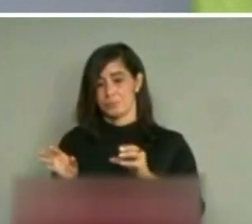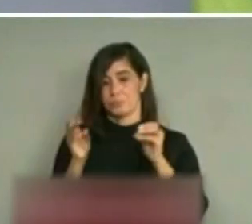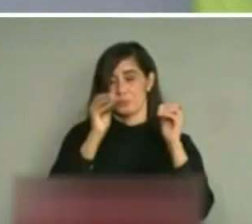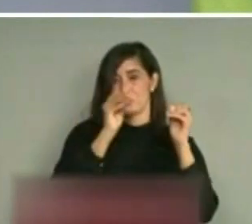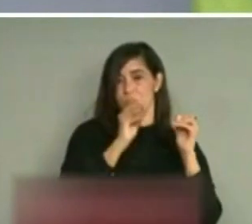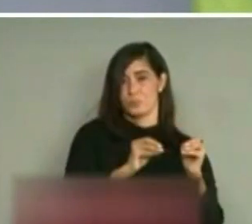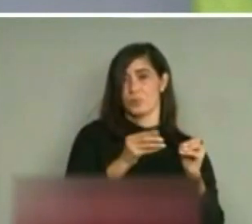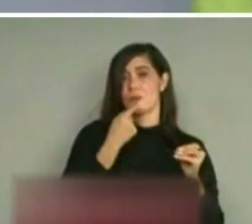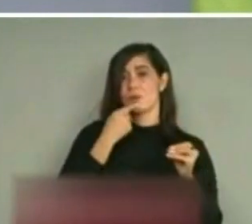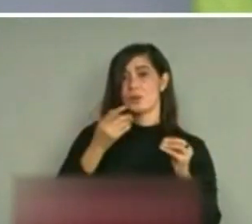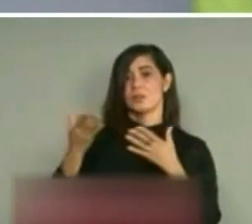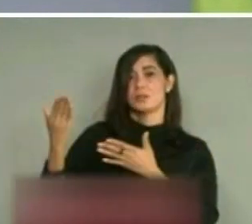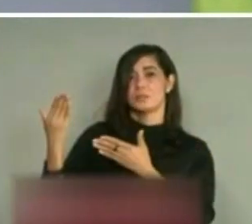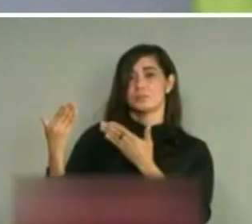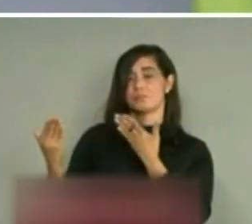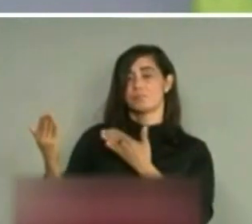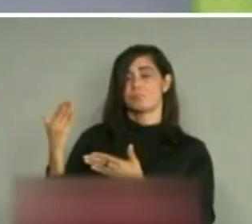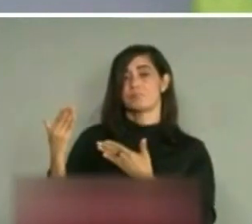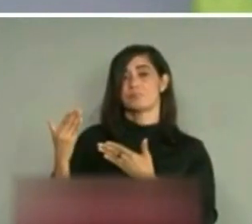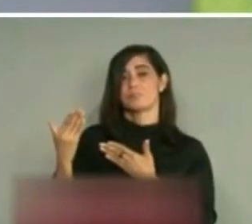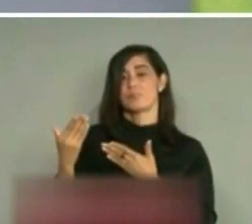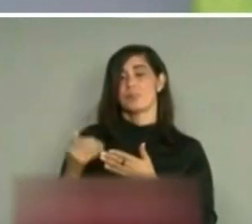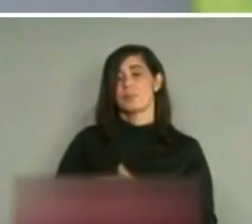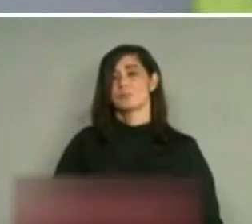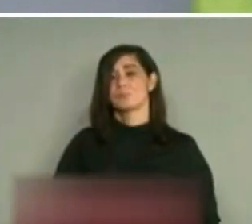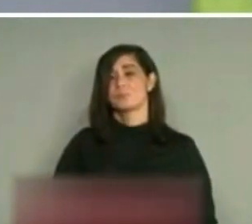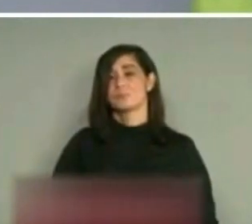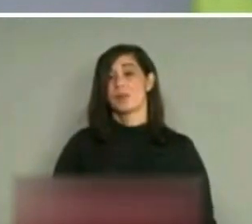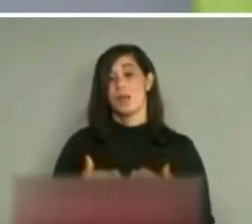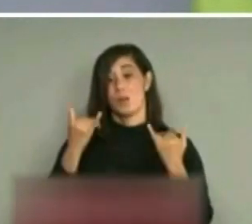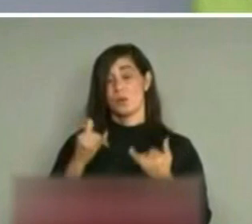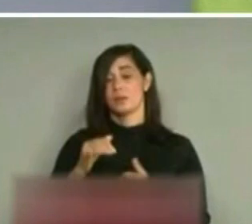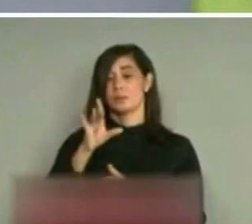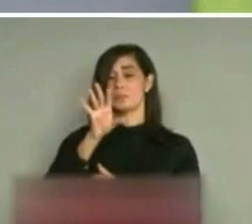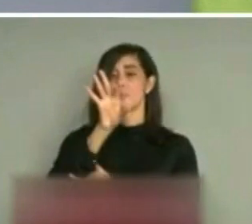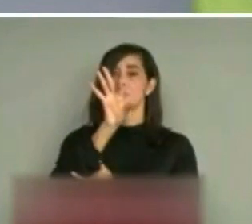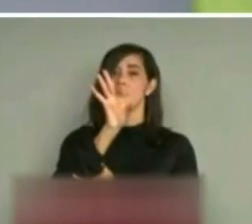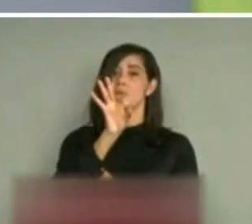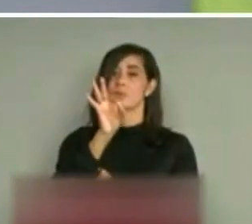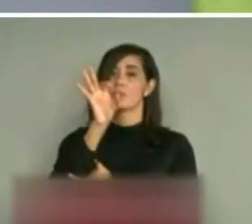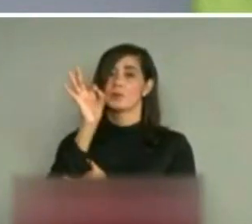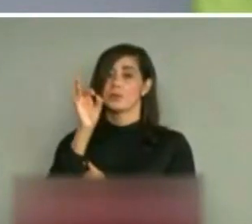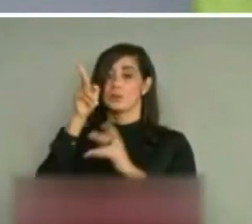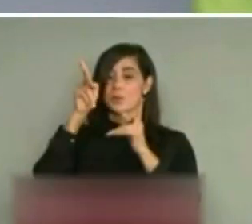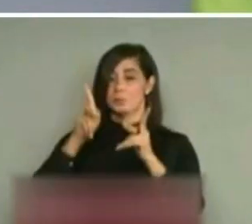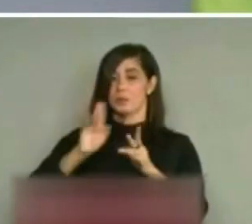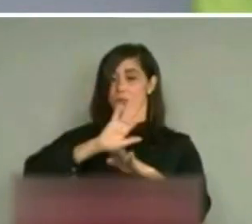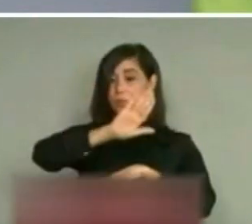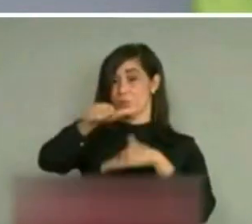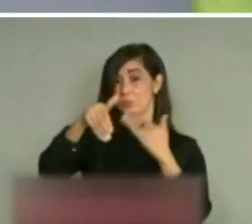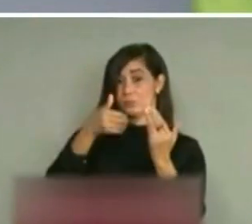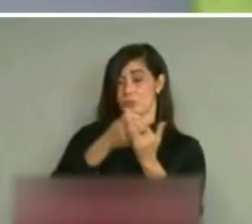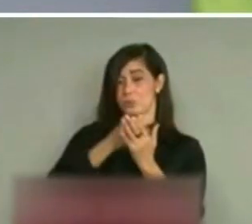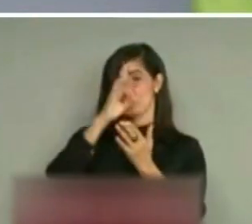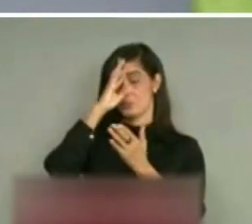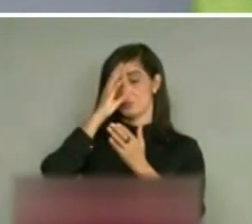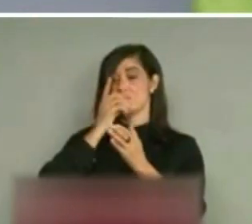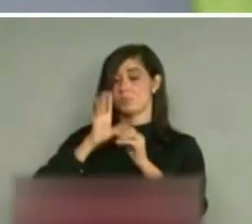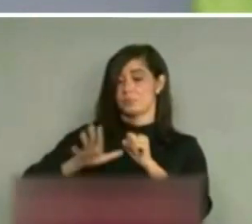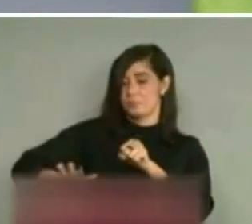como decíamos anteriormente, tenemos 99 personas en todo el país en